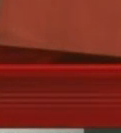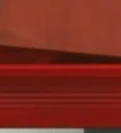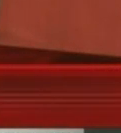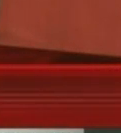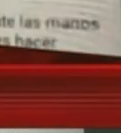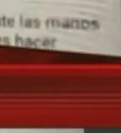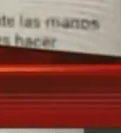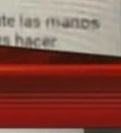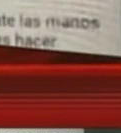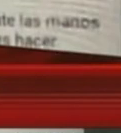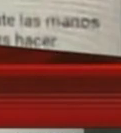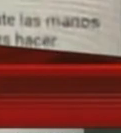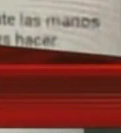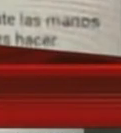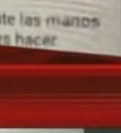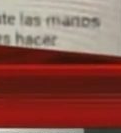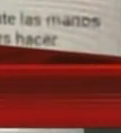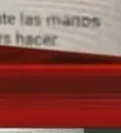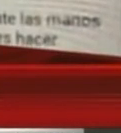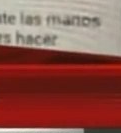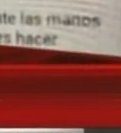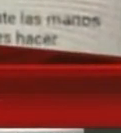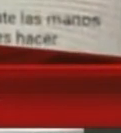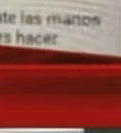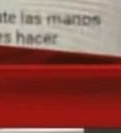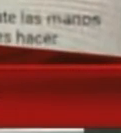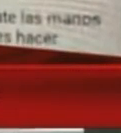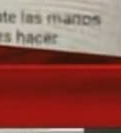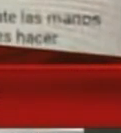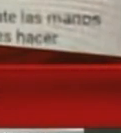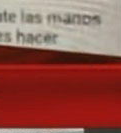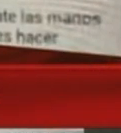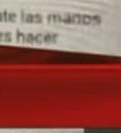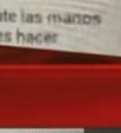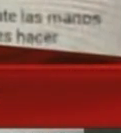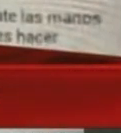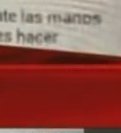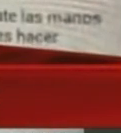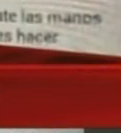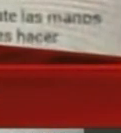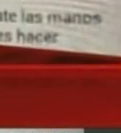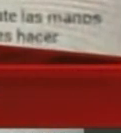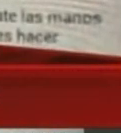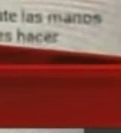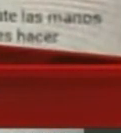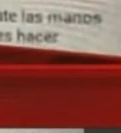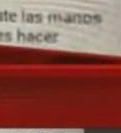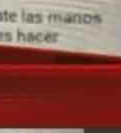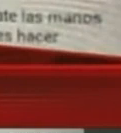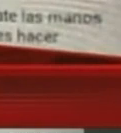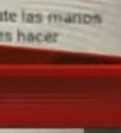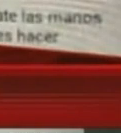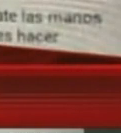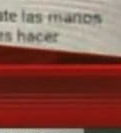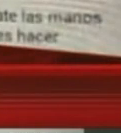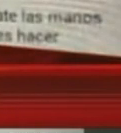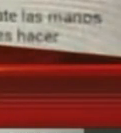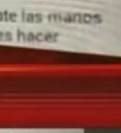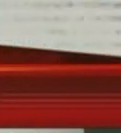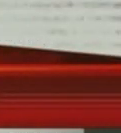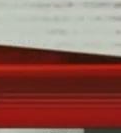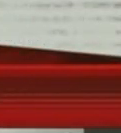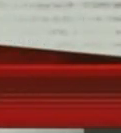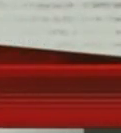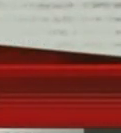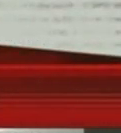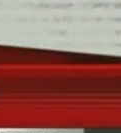la determinación de contratar para un encargo la muerte de quien